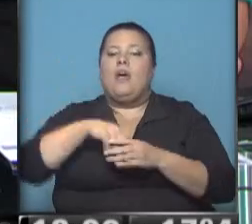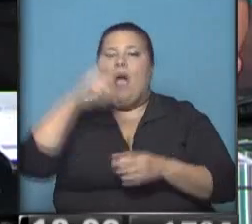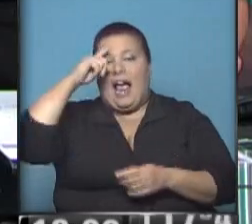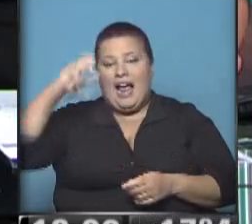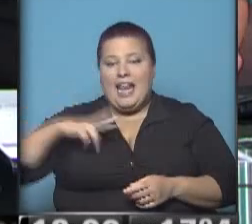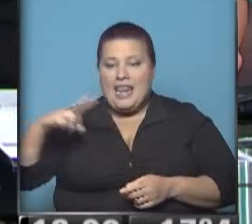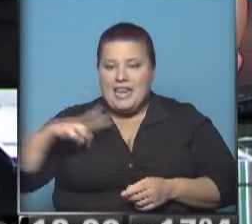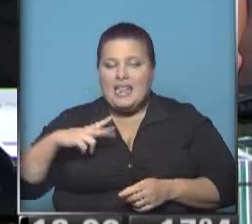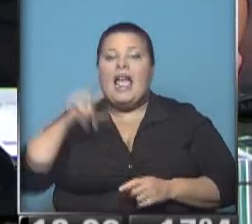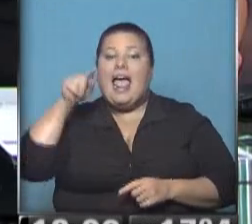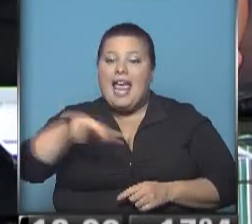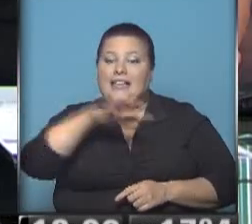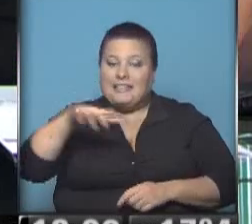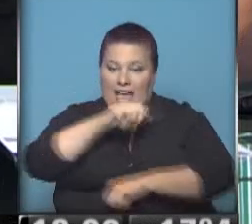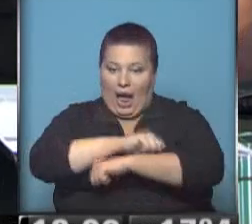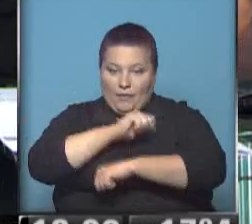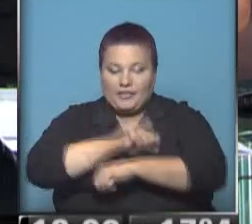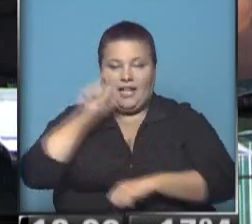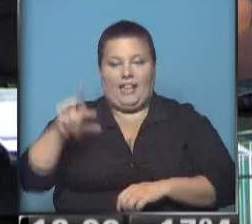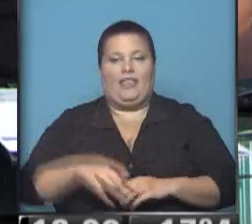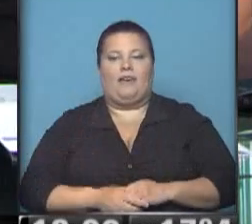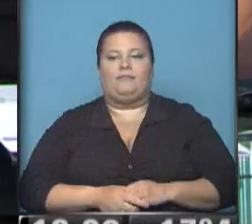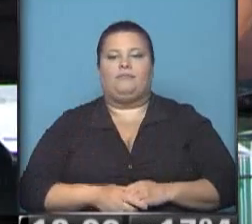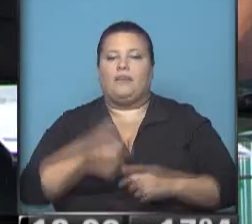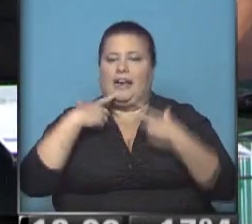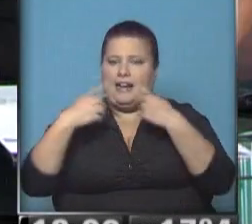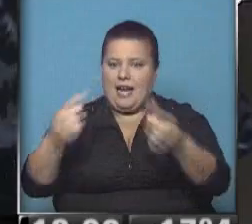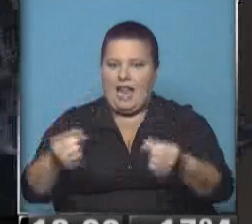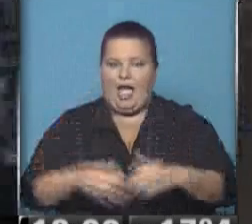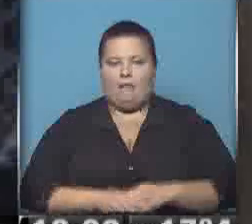clínica privada, en esa localidad del partido bonaerense hubo reclamos.